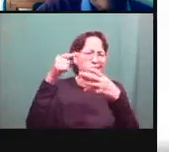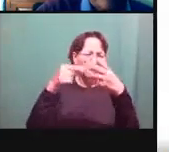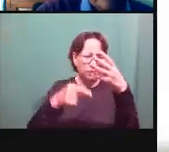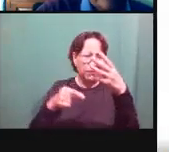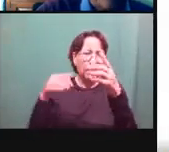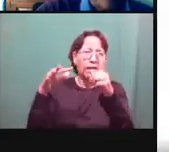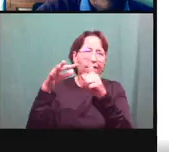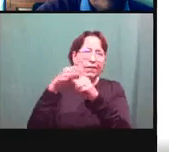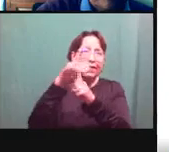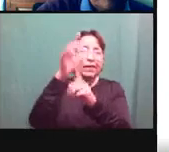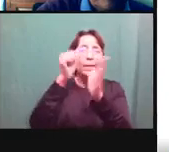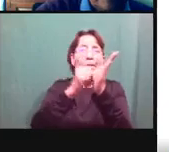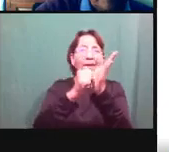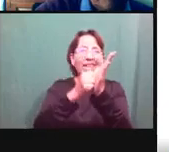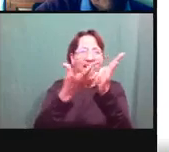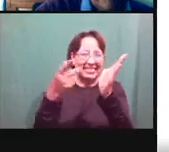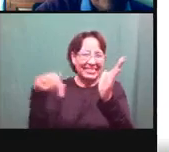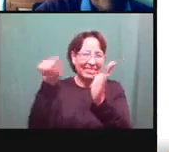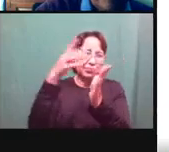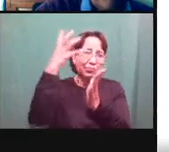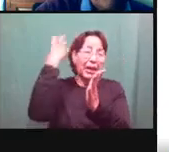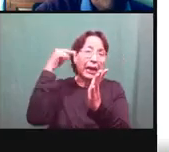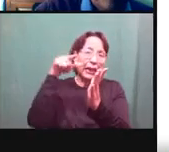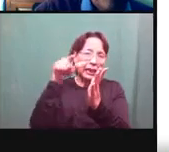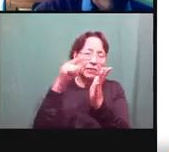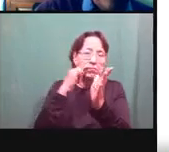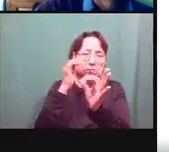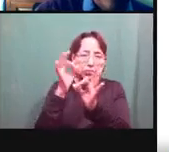materiales que están a la exposición permanente,